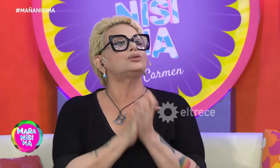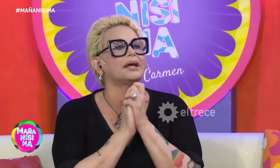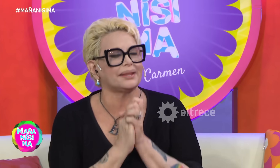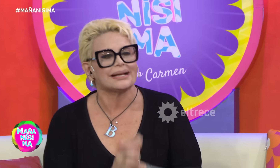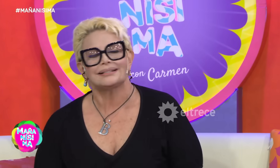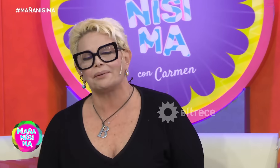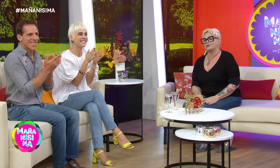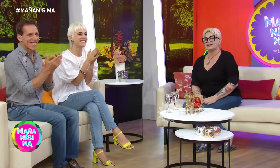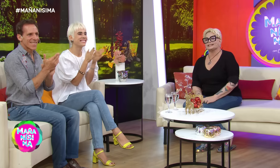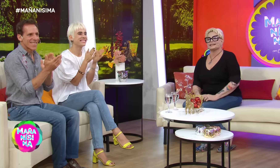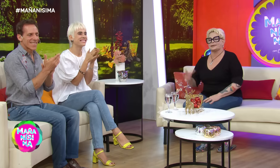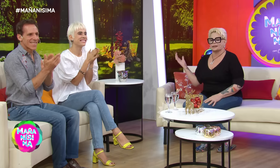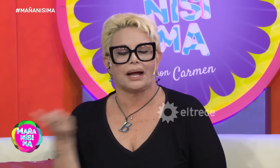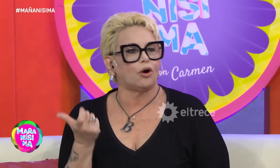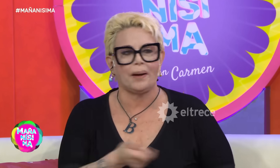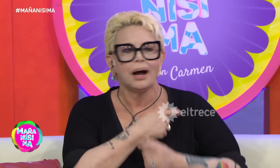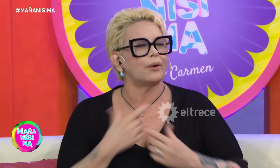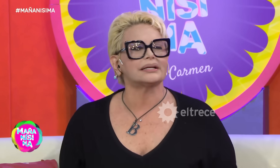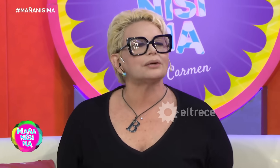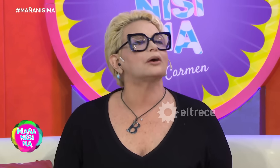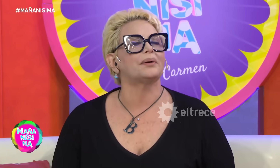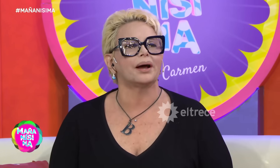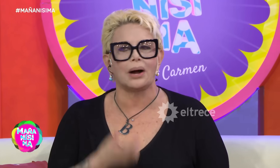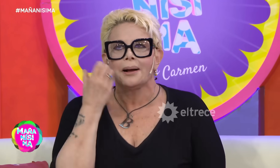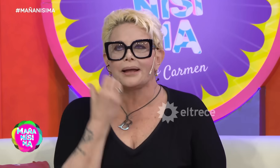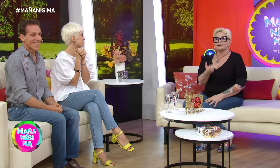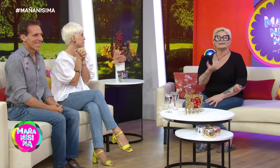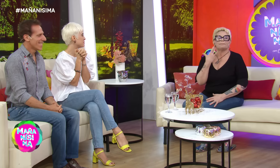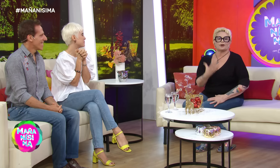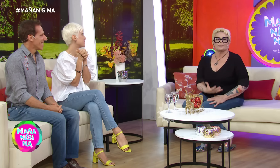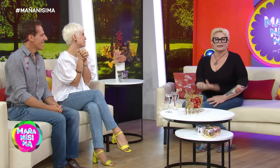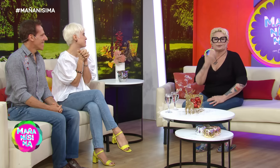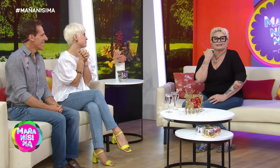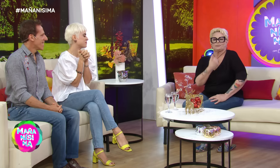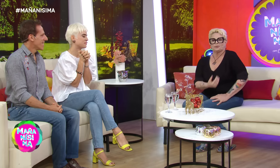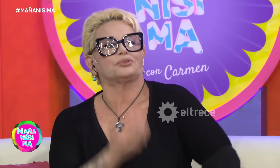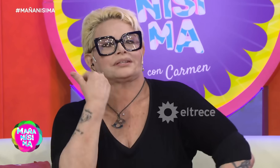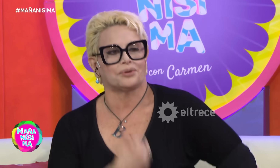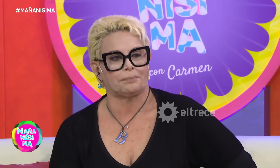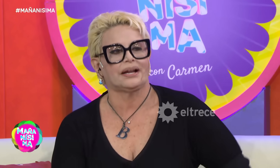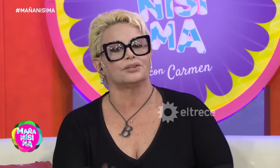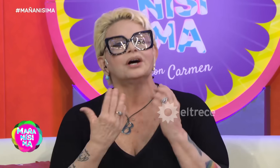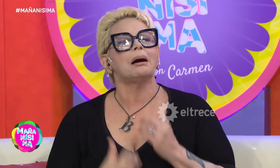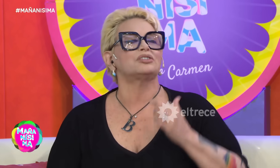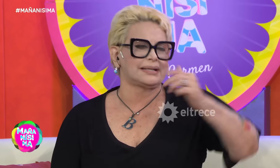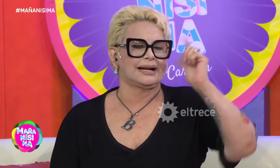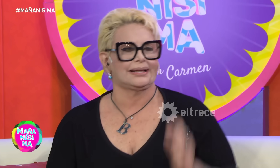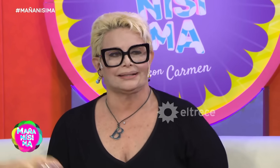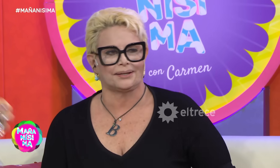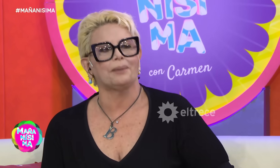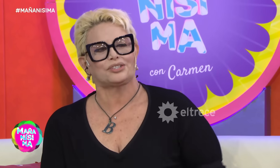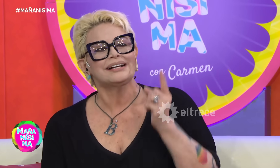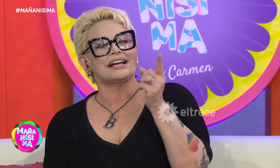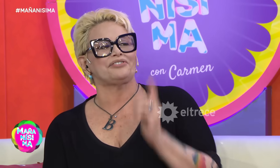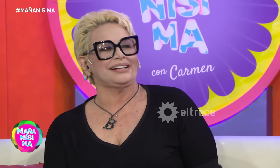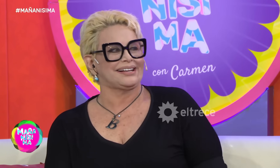¡Feliz Navidad! Y a ustedes, sean muy felices, levanten una copa, aunque sea una copa de agua, y brindar por la vida, porque estamos vivos, estamos respirando. Vamos a salir